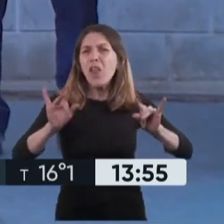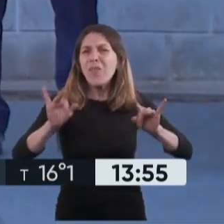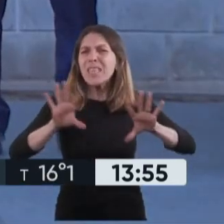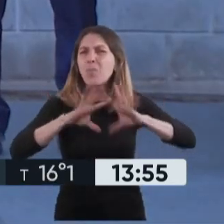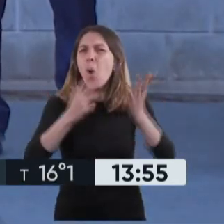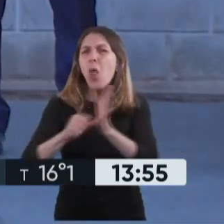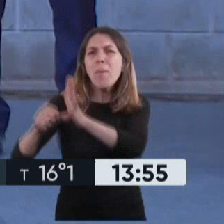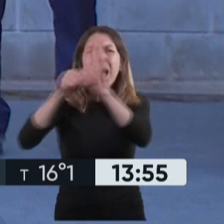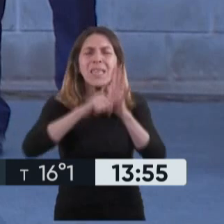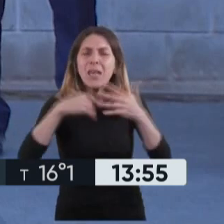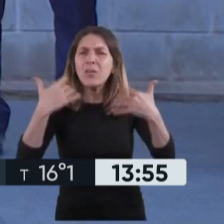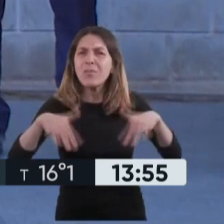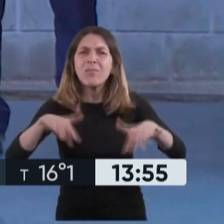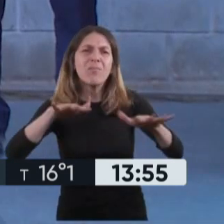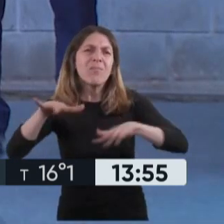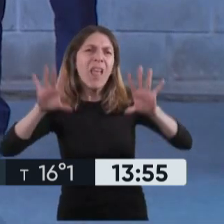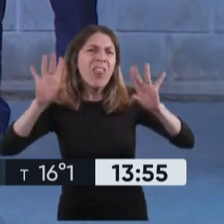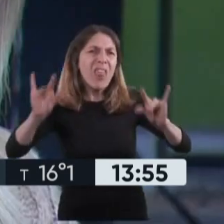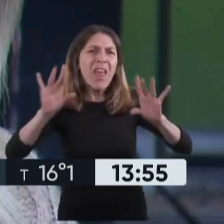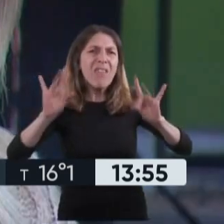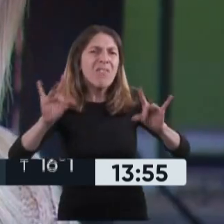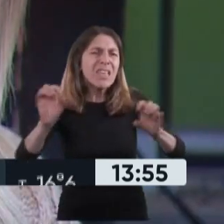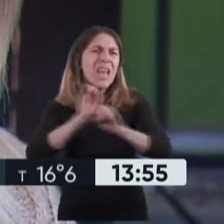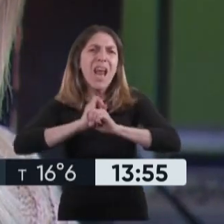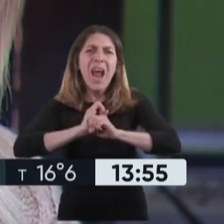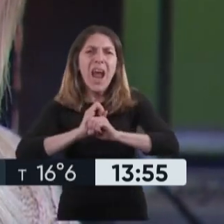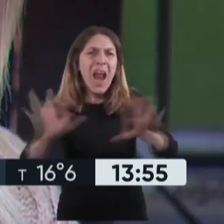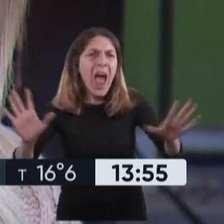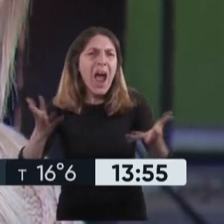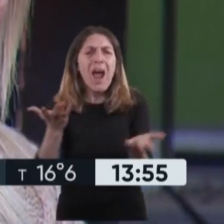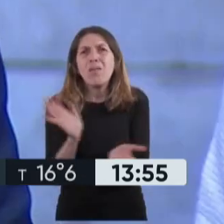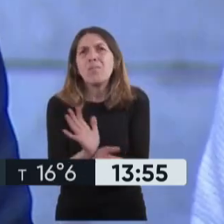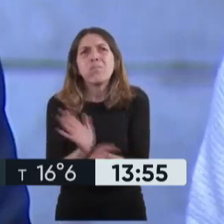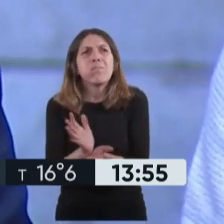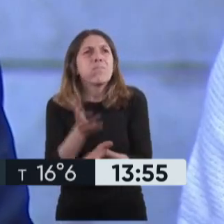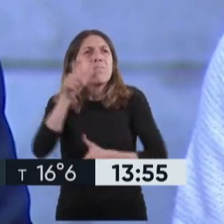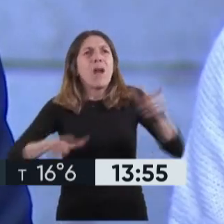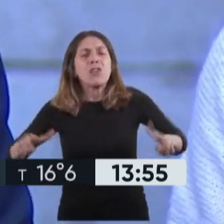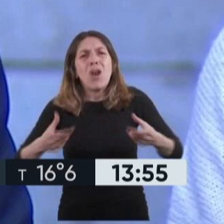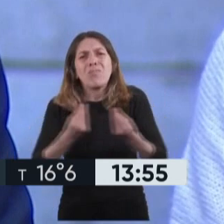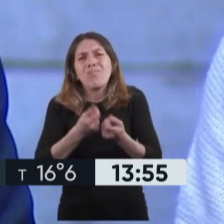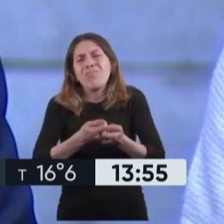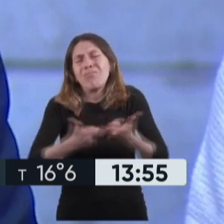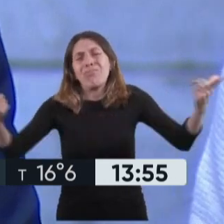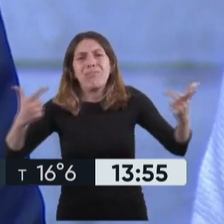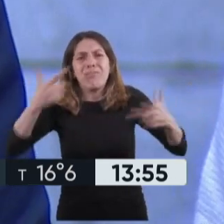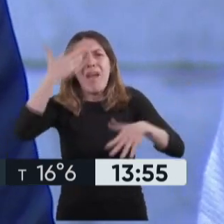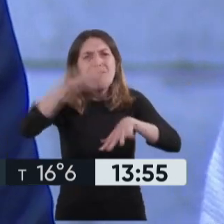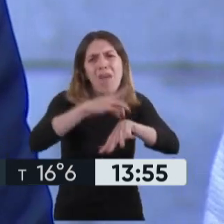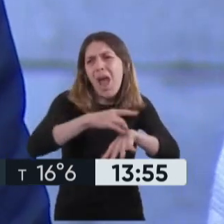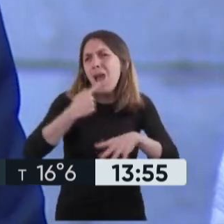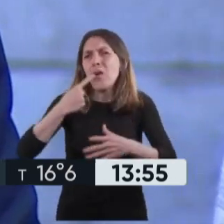mundo vivimos venimos del momentos trágicos donde muchos nos enfermamos donde muchos perdimos familiares y seres